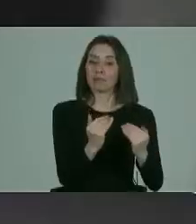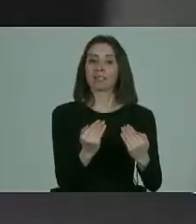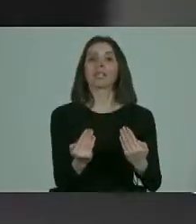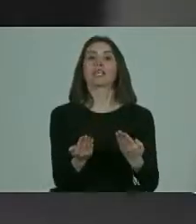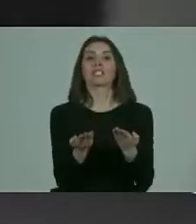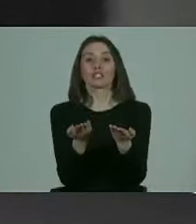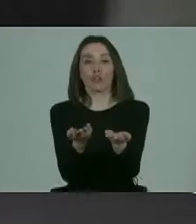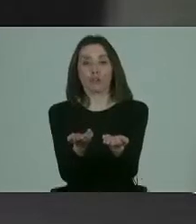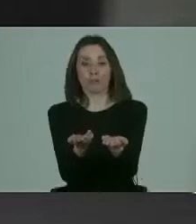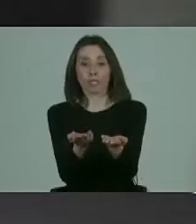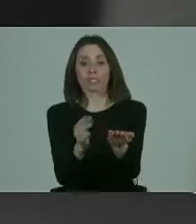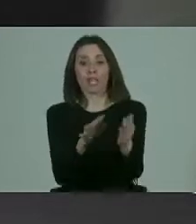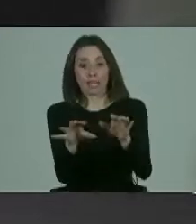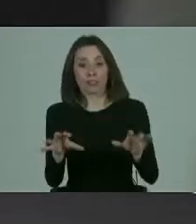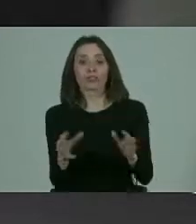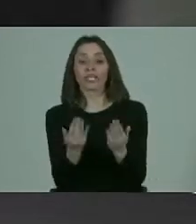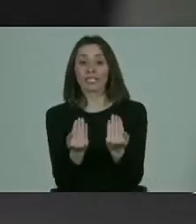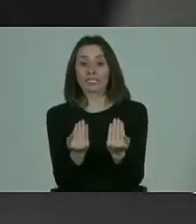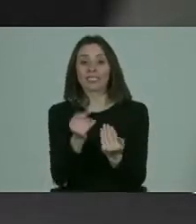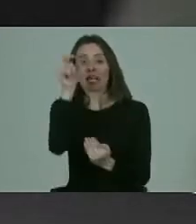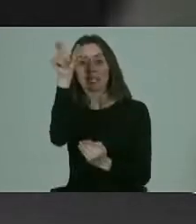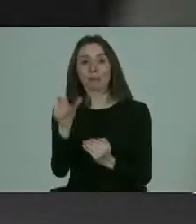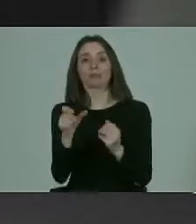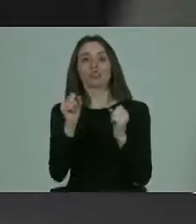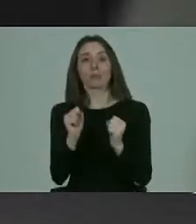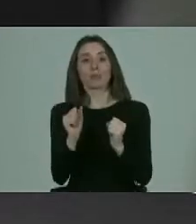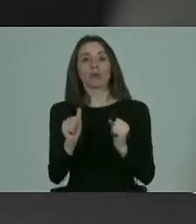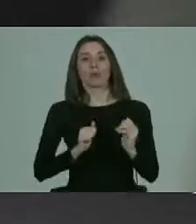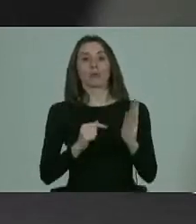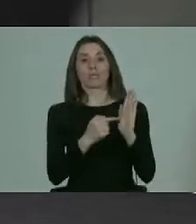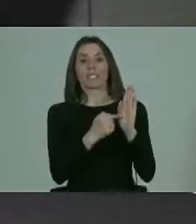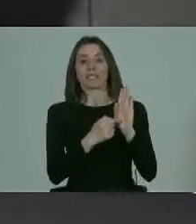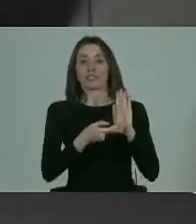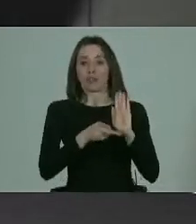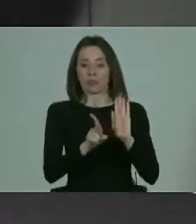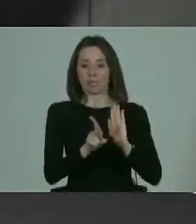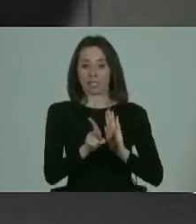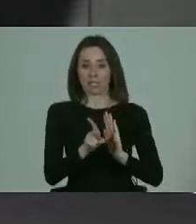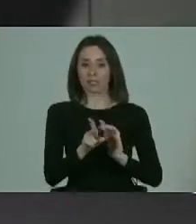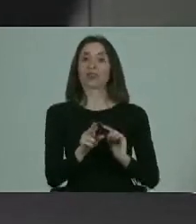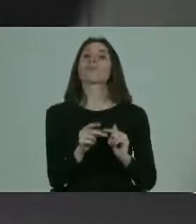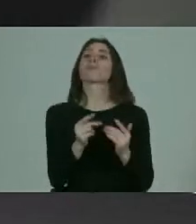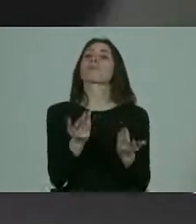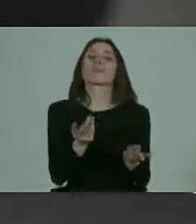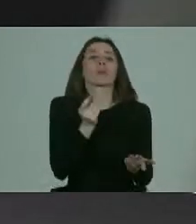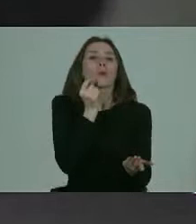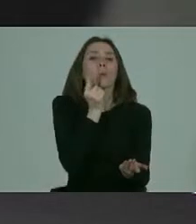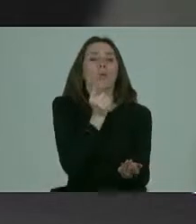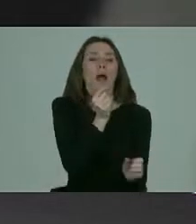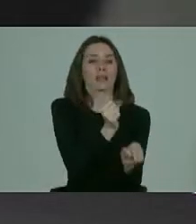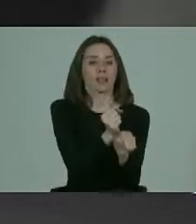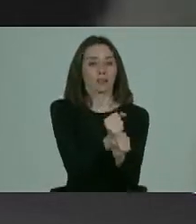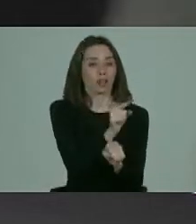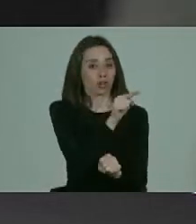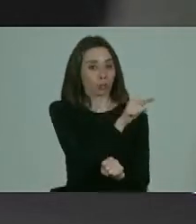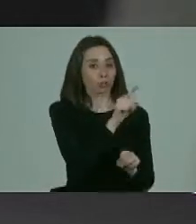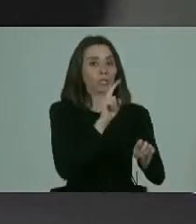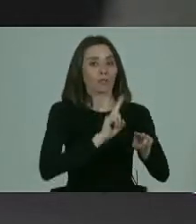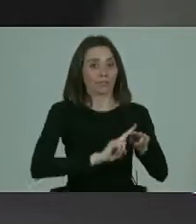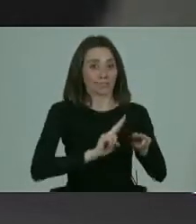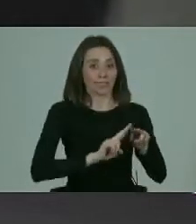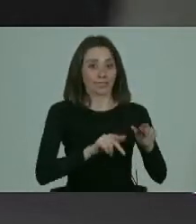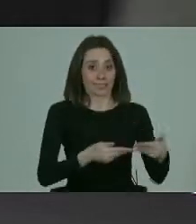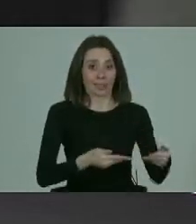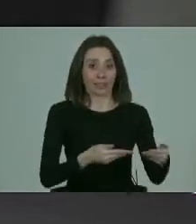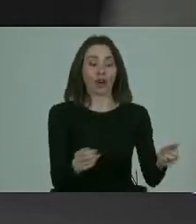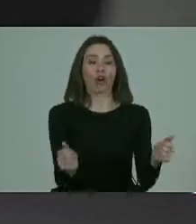medios necesarios que les permitan ejercer esos derechos a propósito de esto cuál es el trabajo que usted está realizando